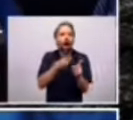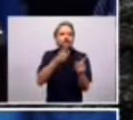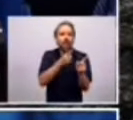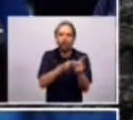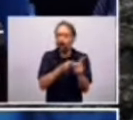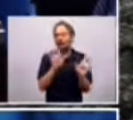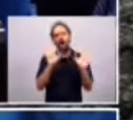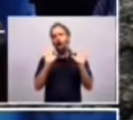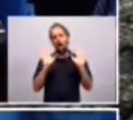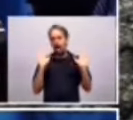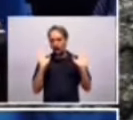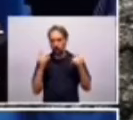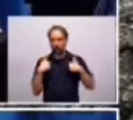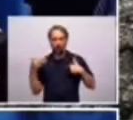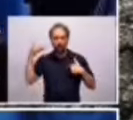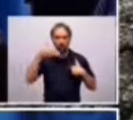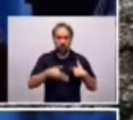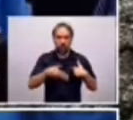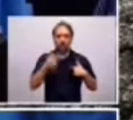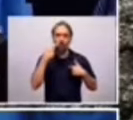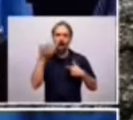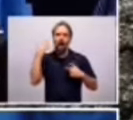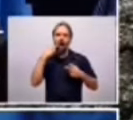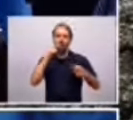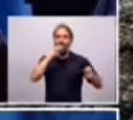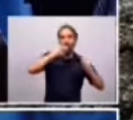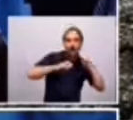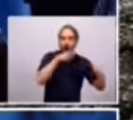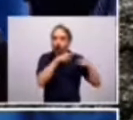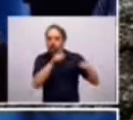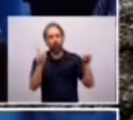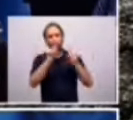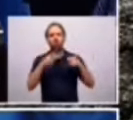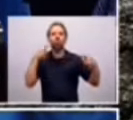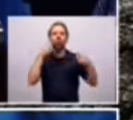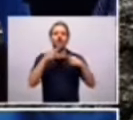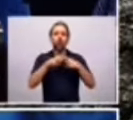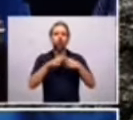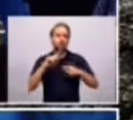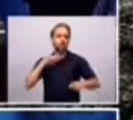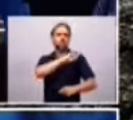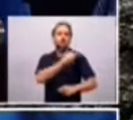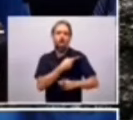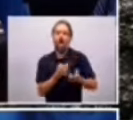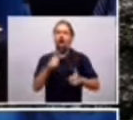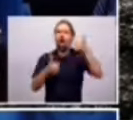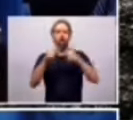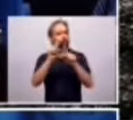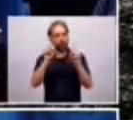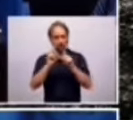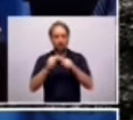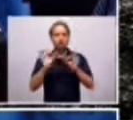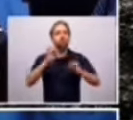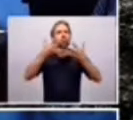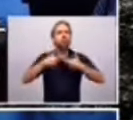nada, arma una comisión. Arma una comisión, bueno, tanto en comisiones. Lo que digo es, yo no sé, y lo digo